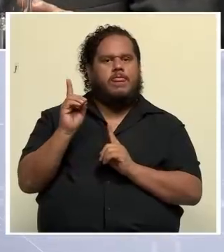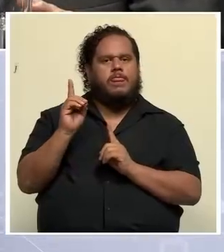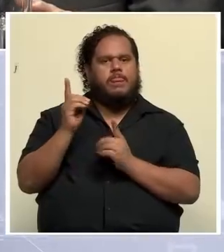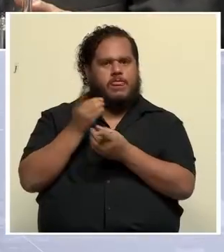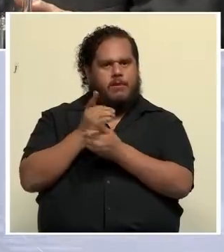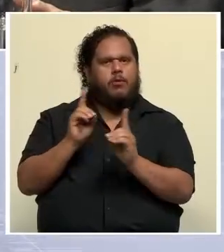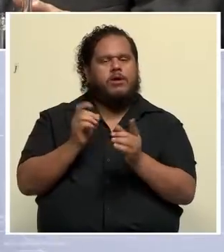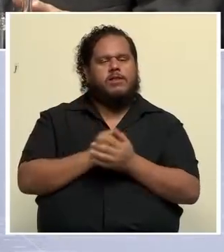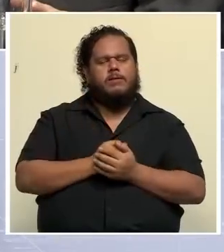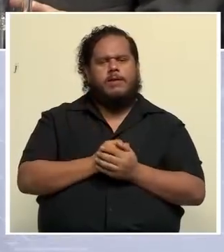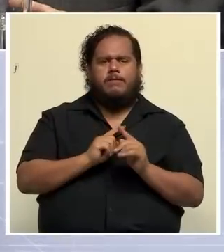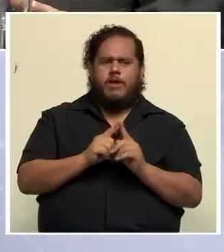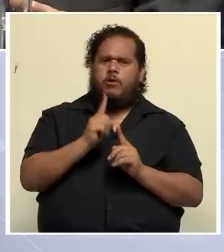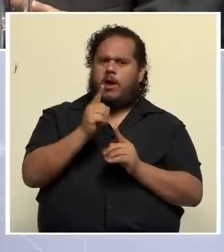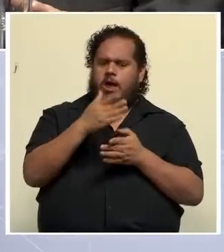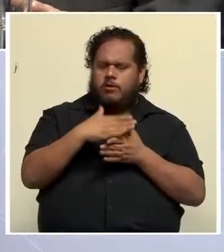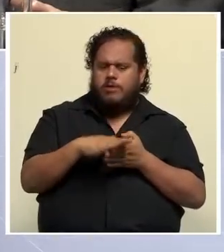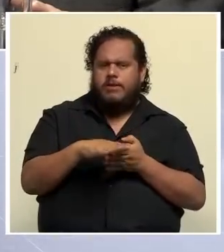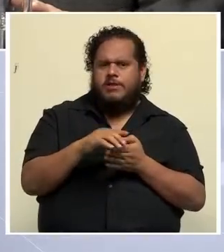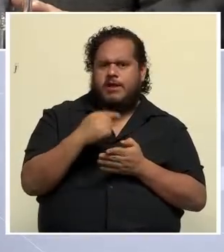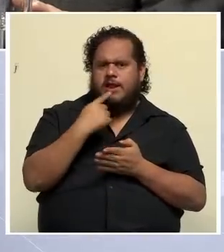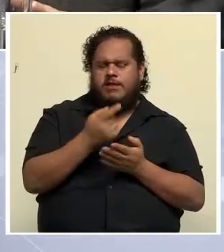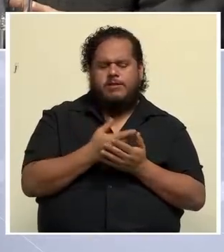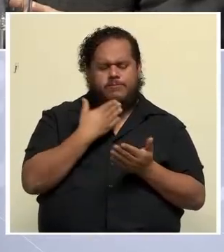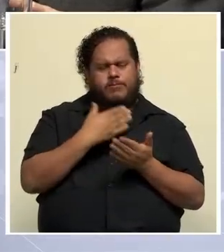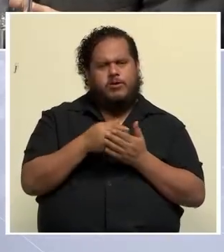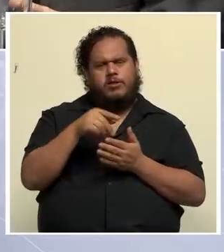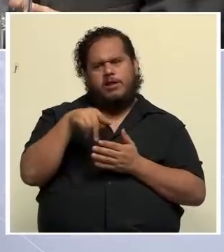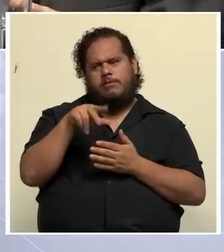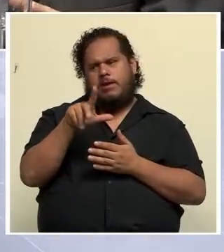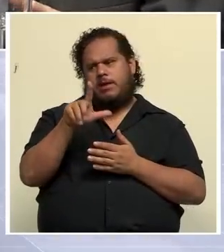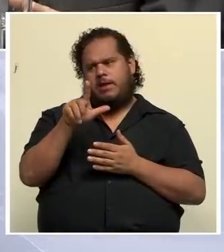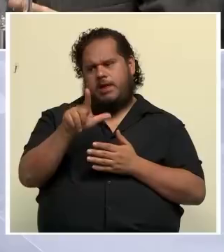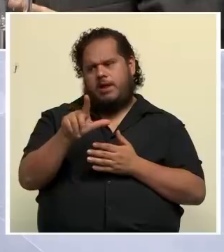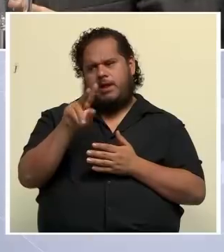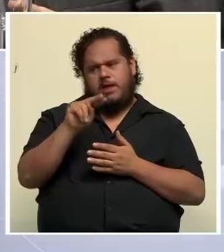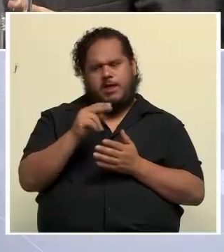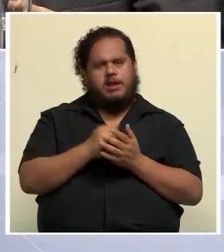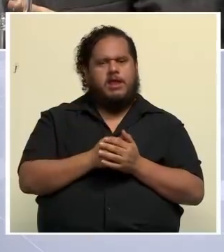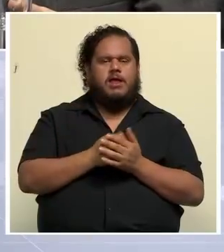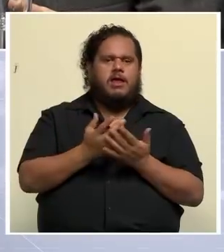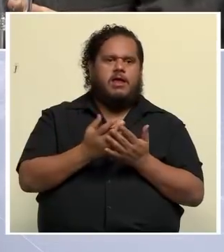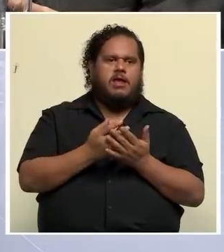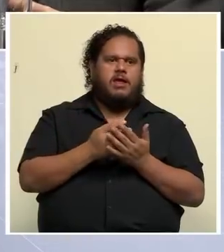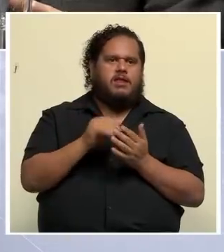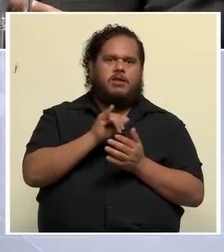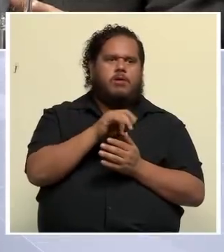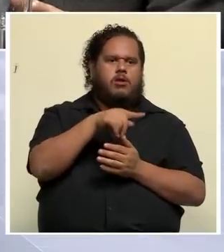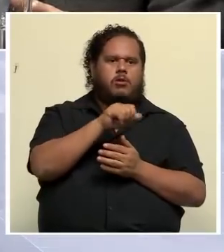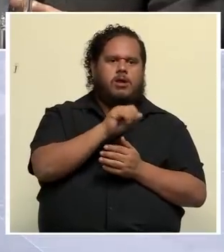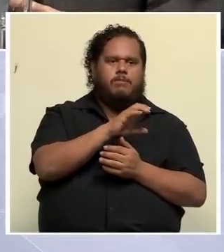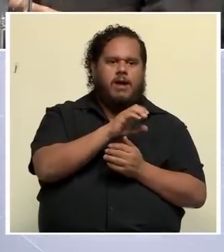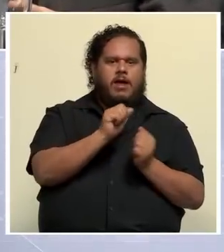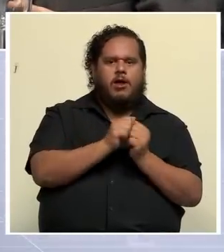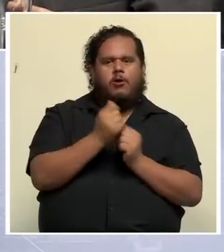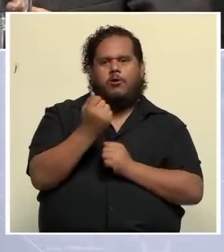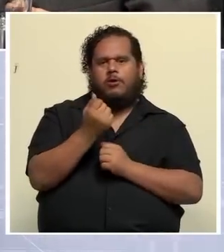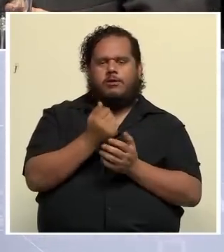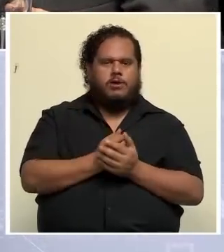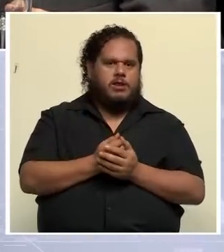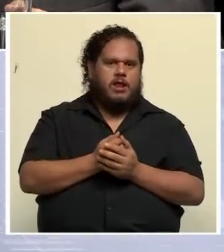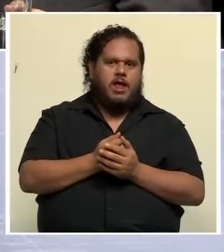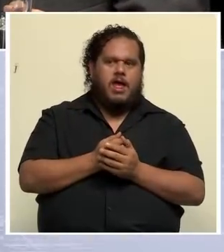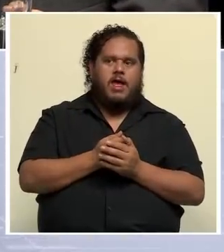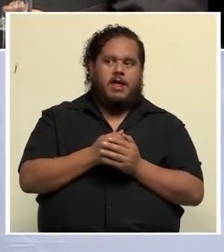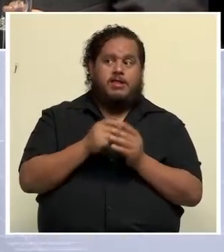Porque hay algún sector que incluso le dice, bueno, es que Liberación Nacional es la versión del PAC con recursos, es la versión que